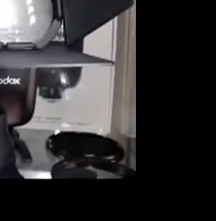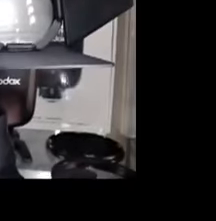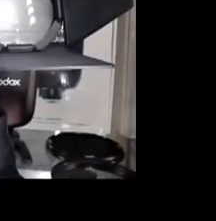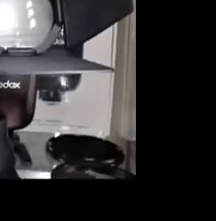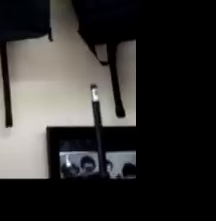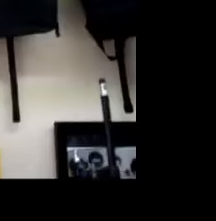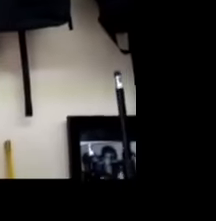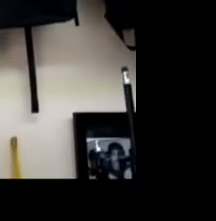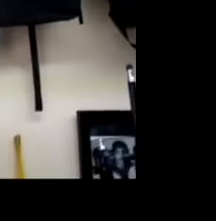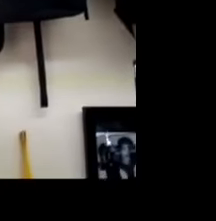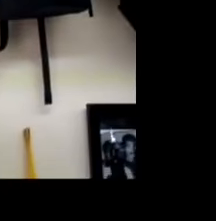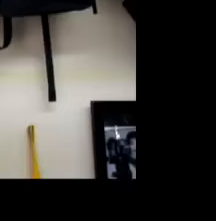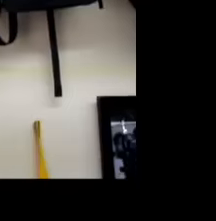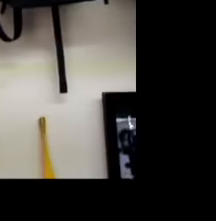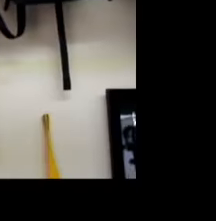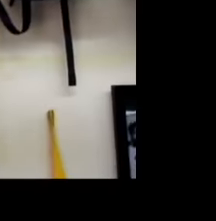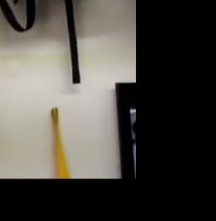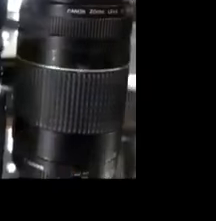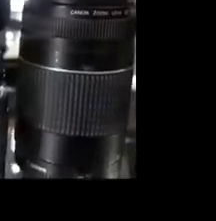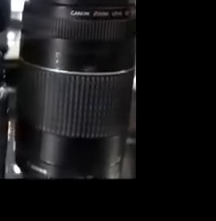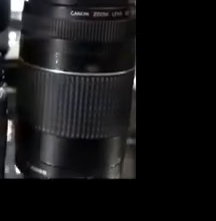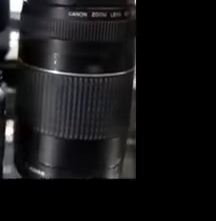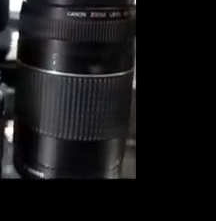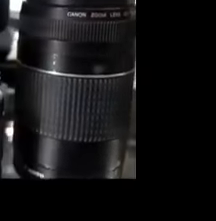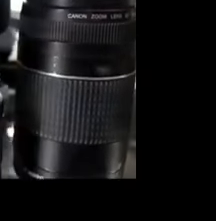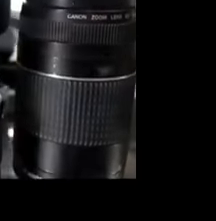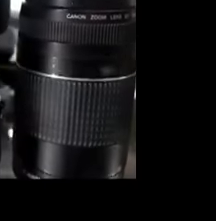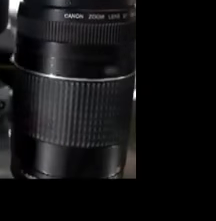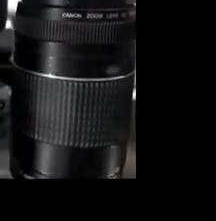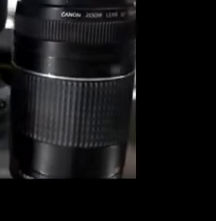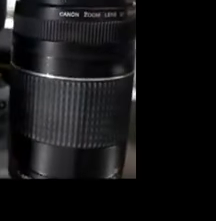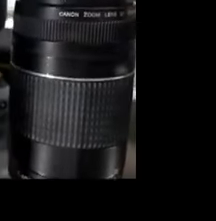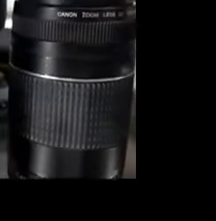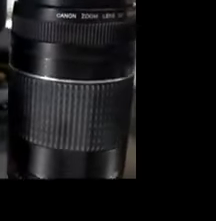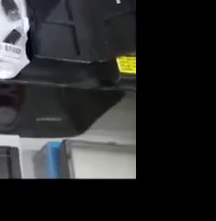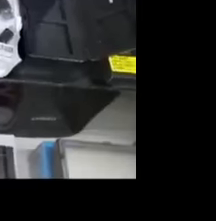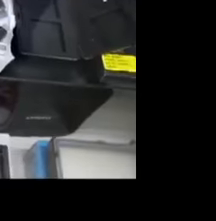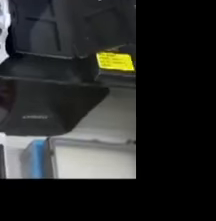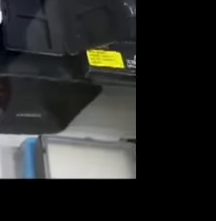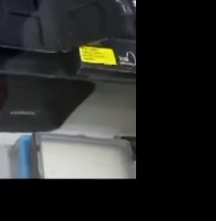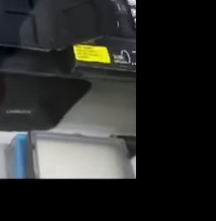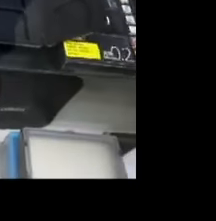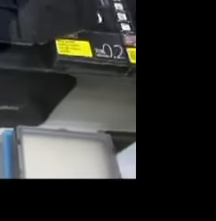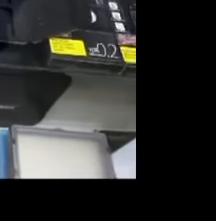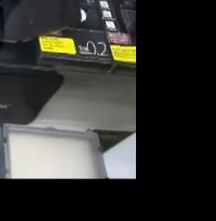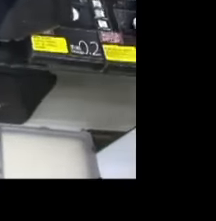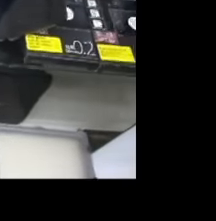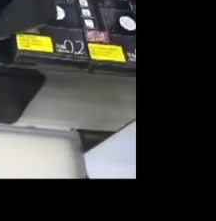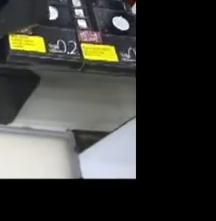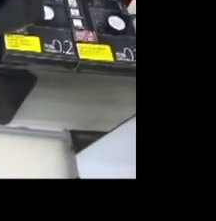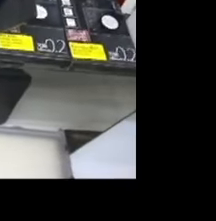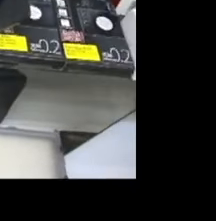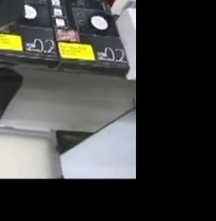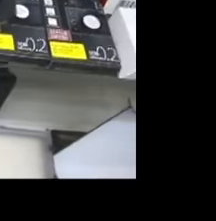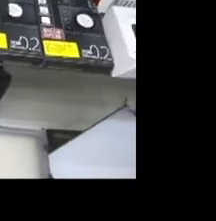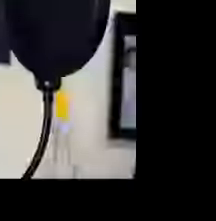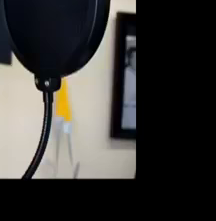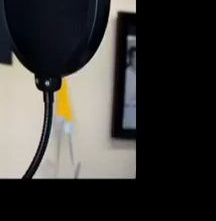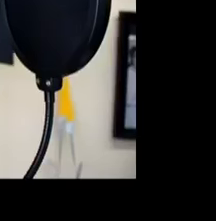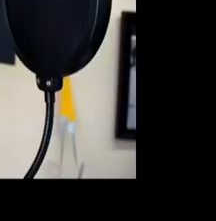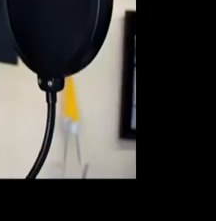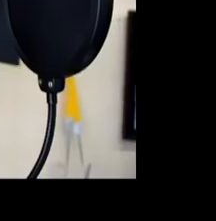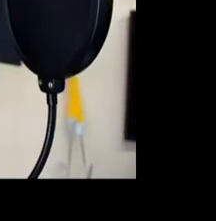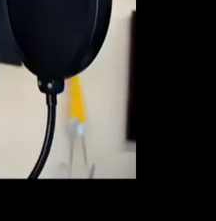iluminación, accesorios para blogger, lentes para cámaras, baterías, cargadores, memorias, accesorios GoPro y